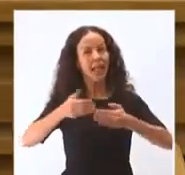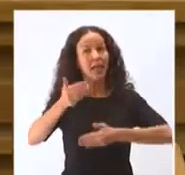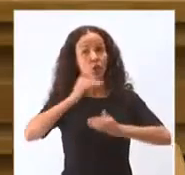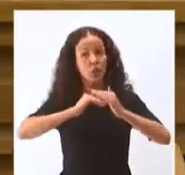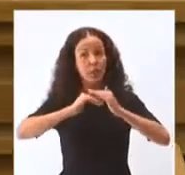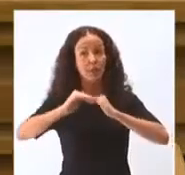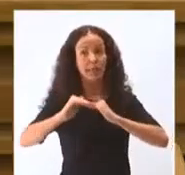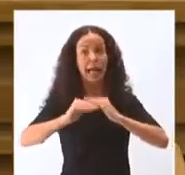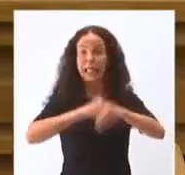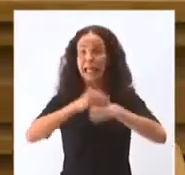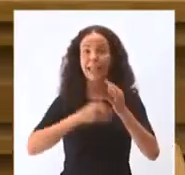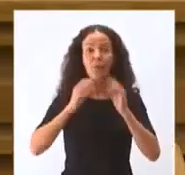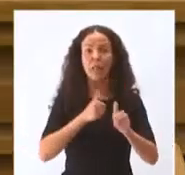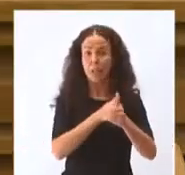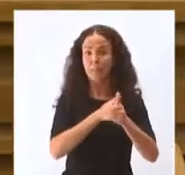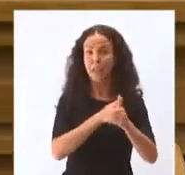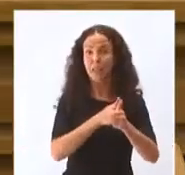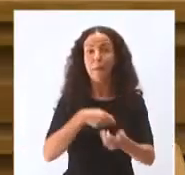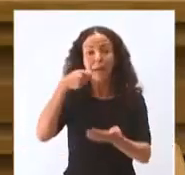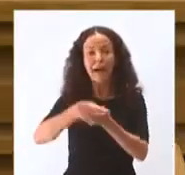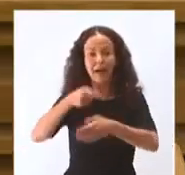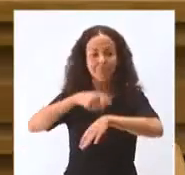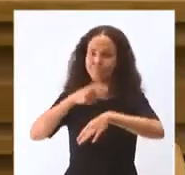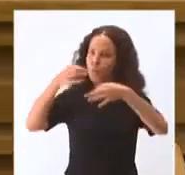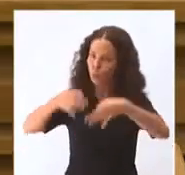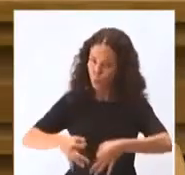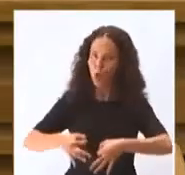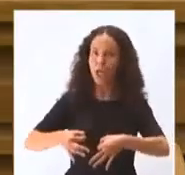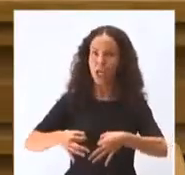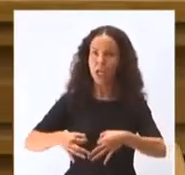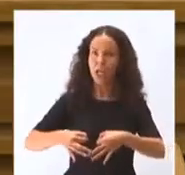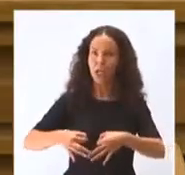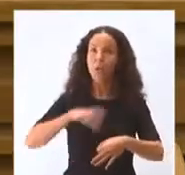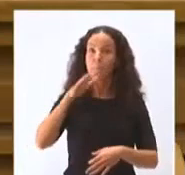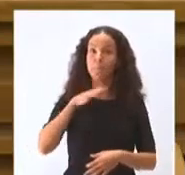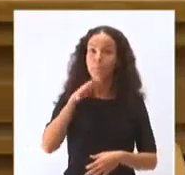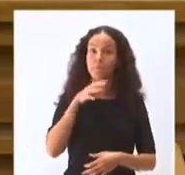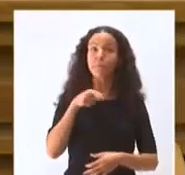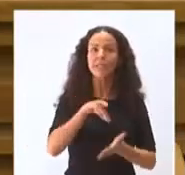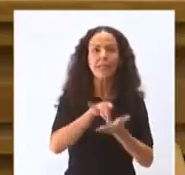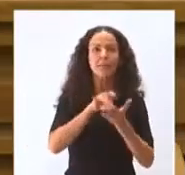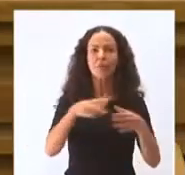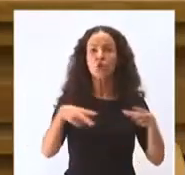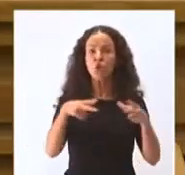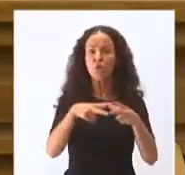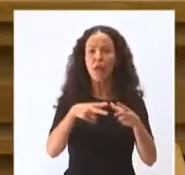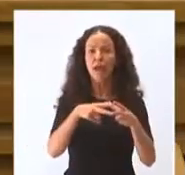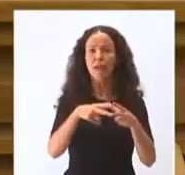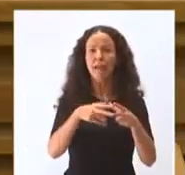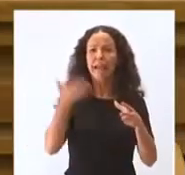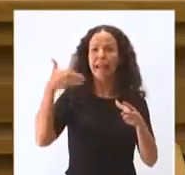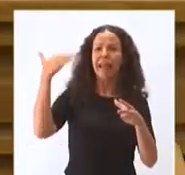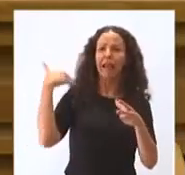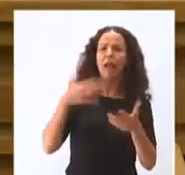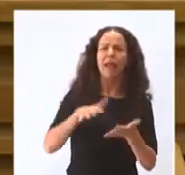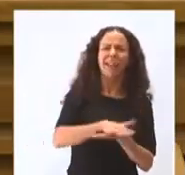hacer como con los dependientes pagar puntualmente porque aquí sí que hubo muchos servicios social que se destrozó en su momento por